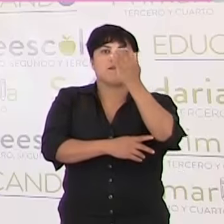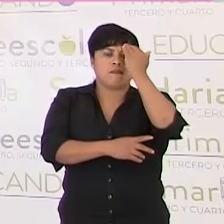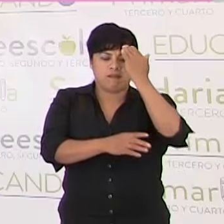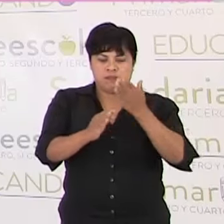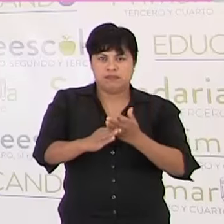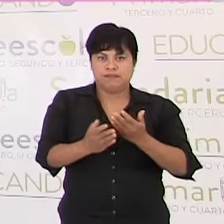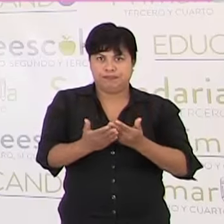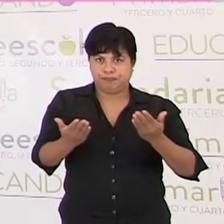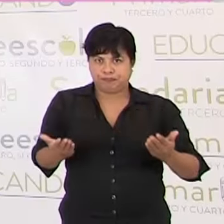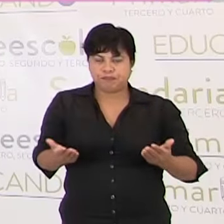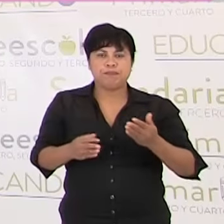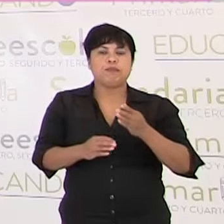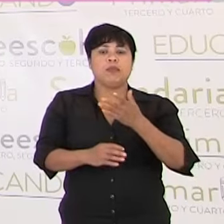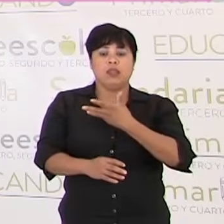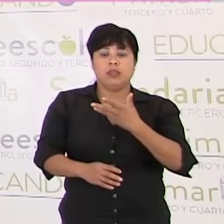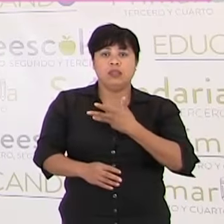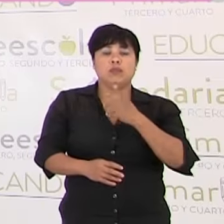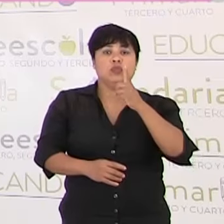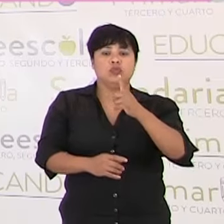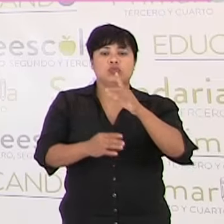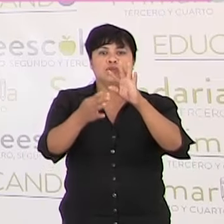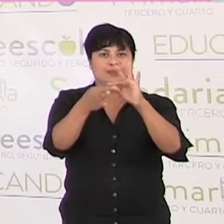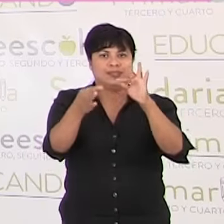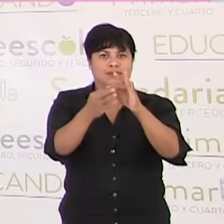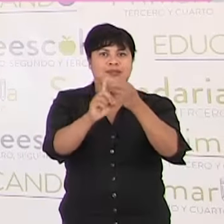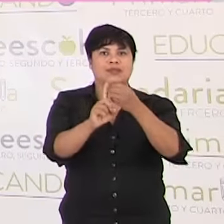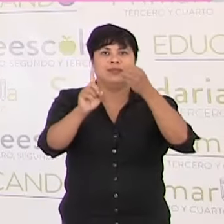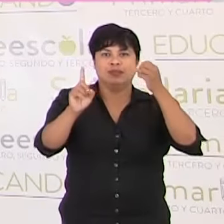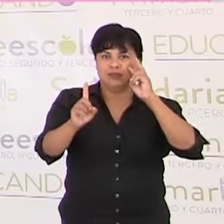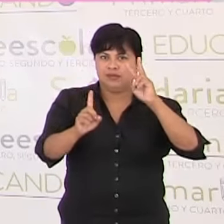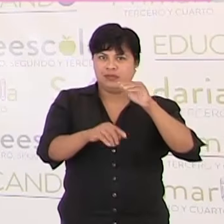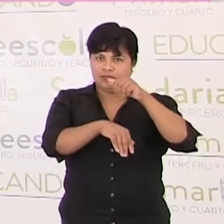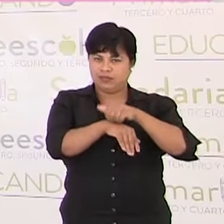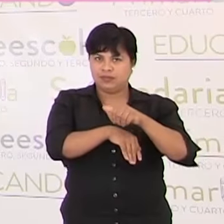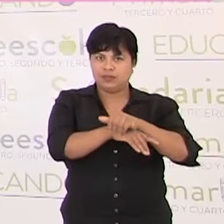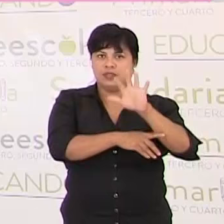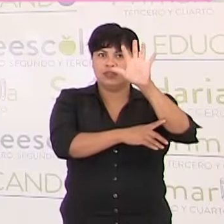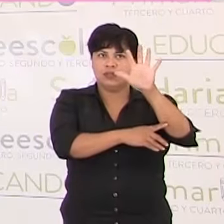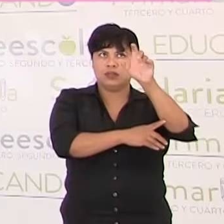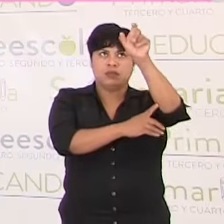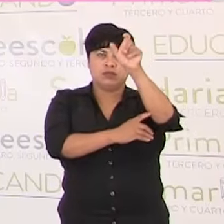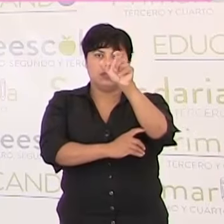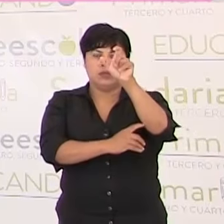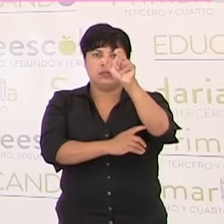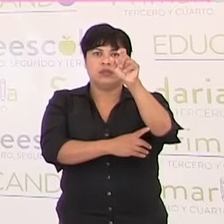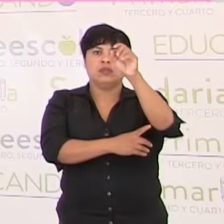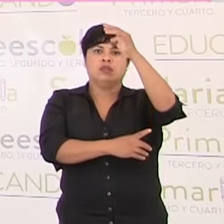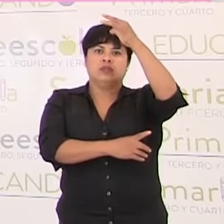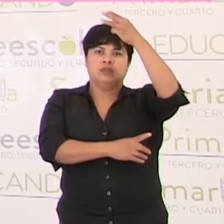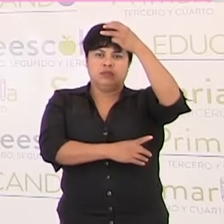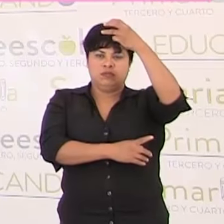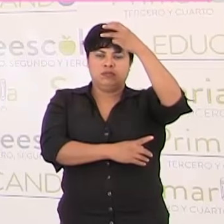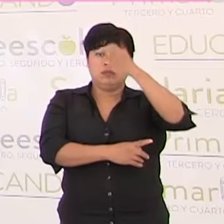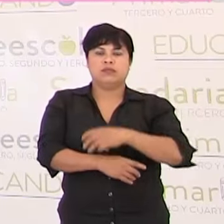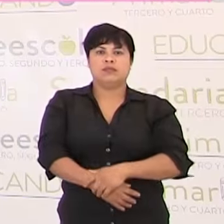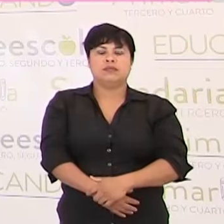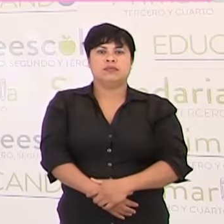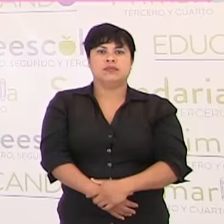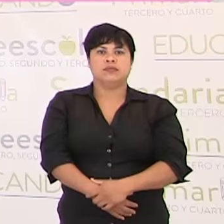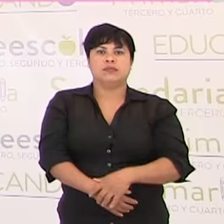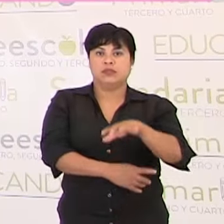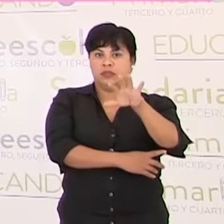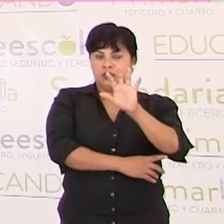ahorita. Aquí tenemos una expresión algebraica, 5x cúbica, ¿sí?